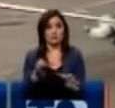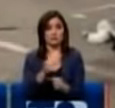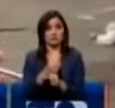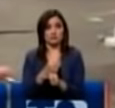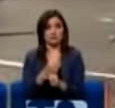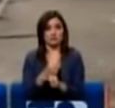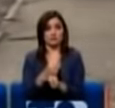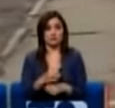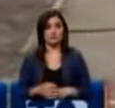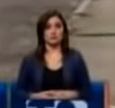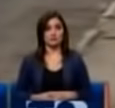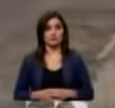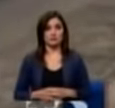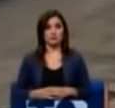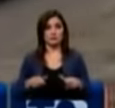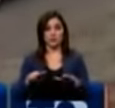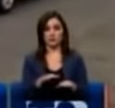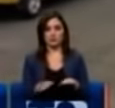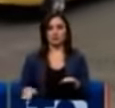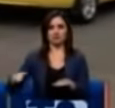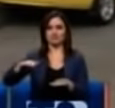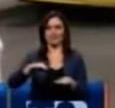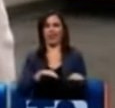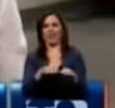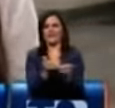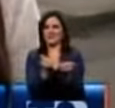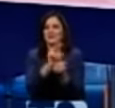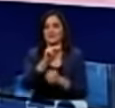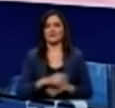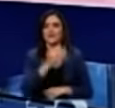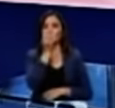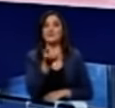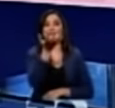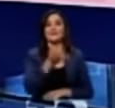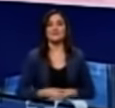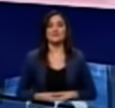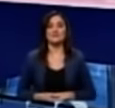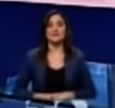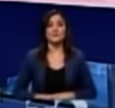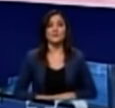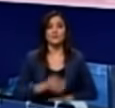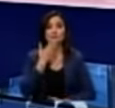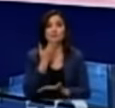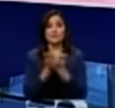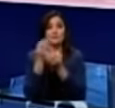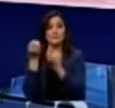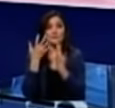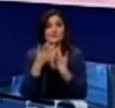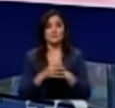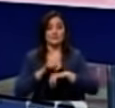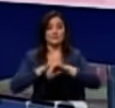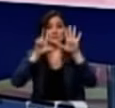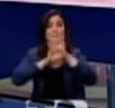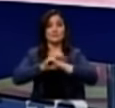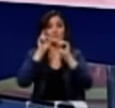hacer. Mucho mejor si toma vías alternas para no generar congestión. Volvemos al estudio. Buenos días. Gracias, Joana, por ese reporte en vivo. 8